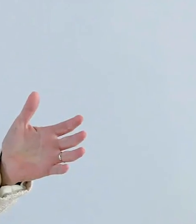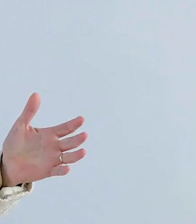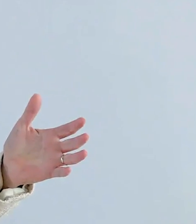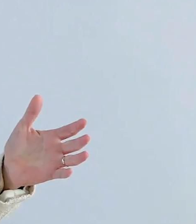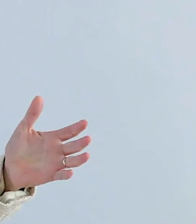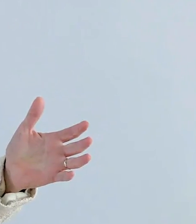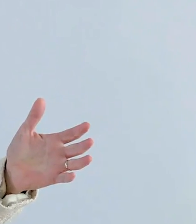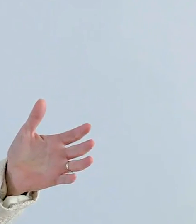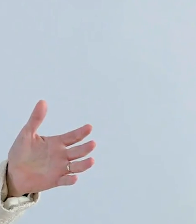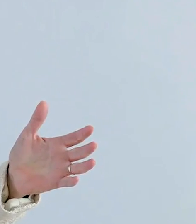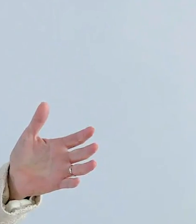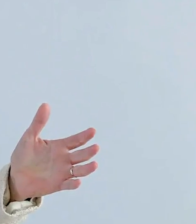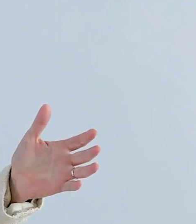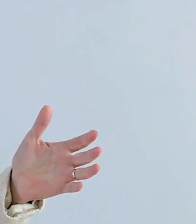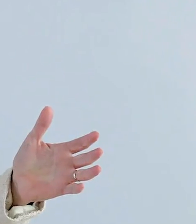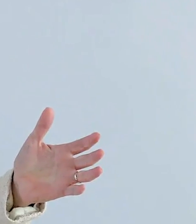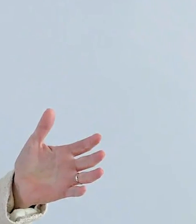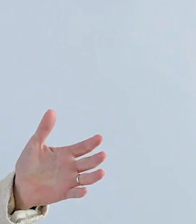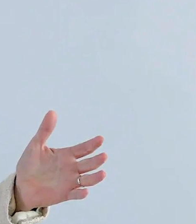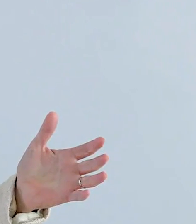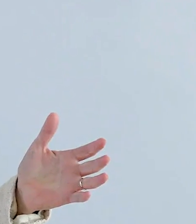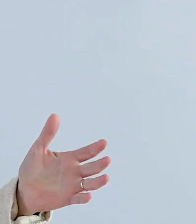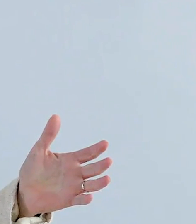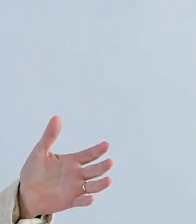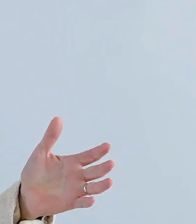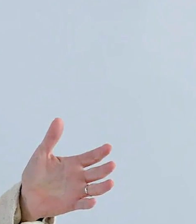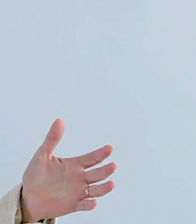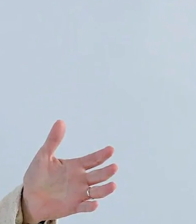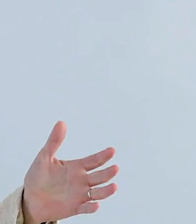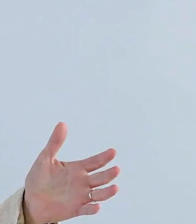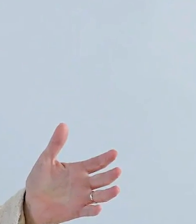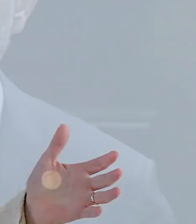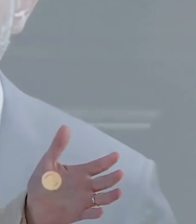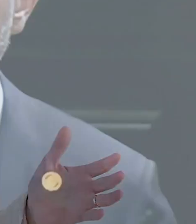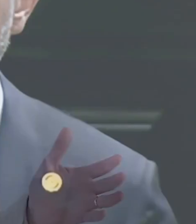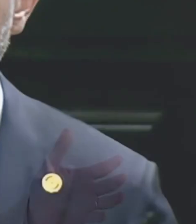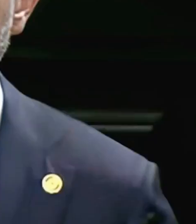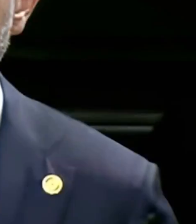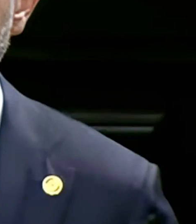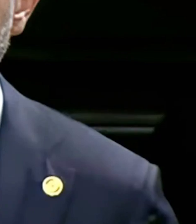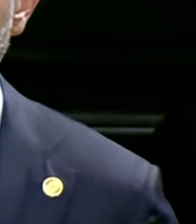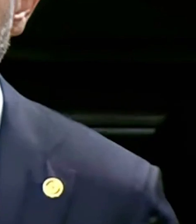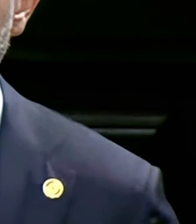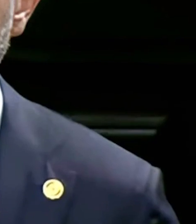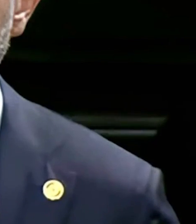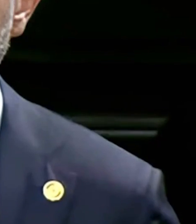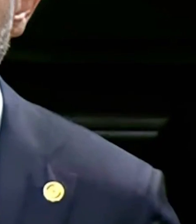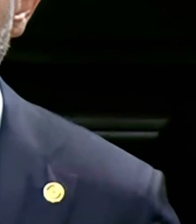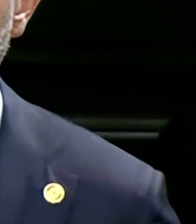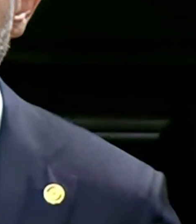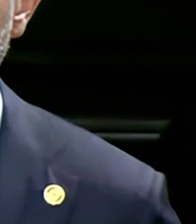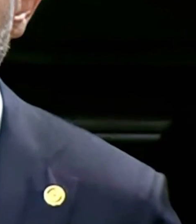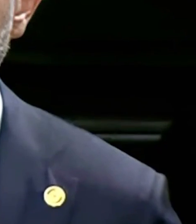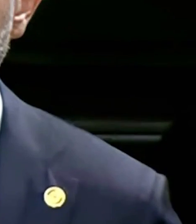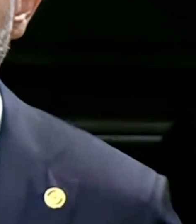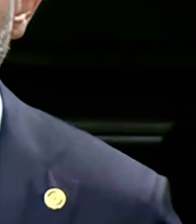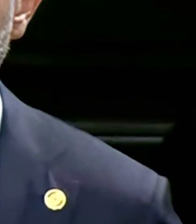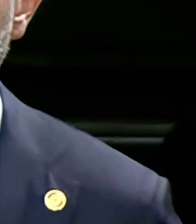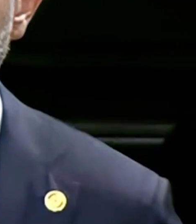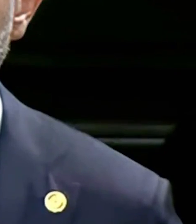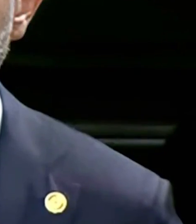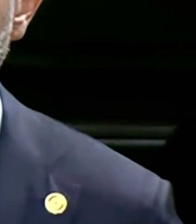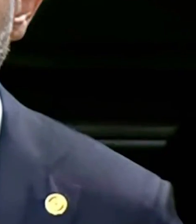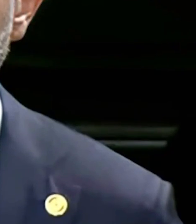parte Claudia shb presidenta electa Consideró que el senador del pan Miguel Ángel yunes Márquez y hijo del exgobernador tomó una decisión